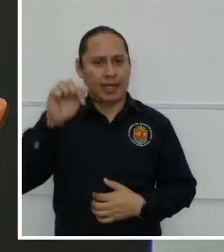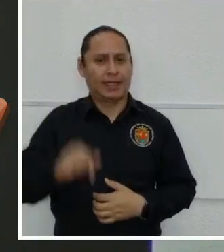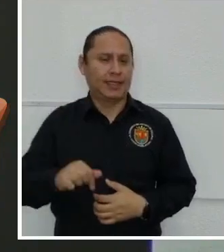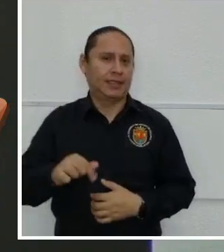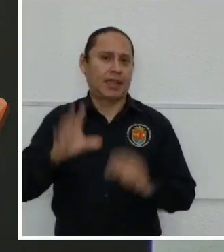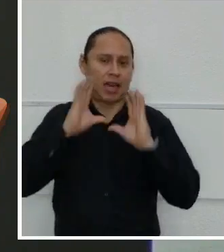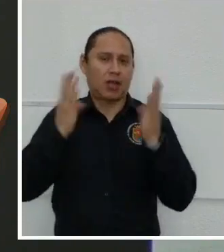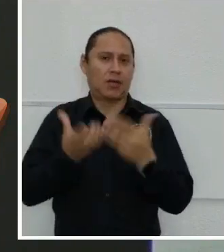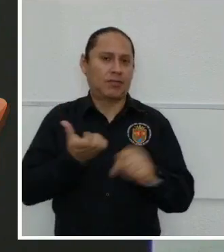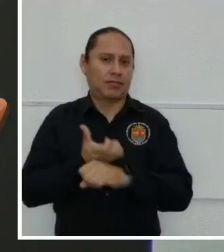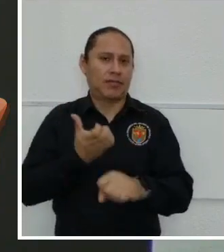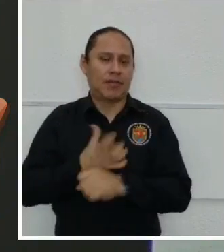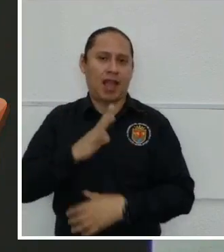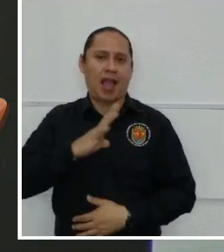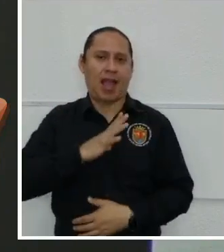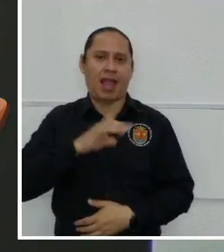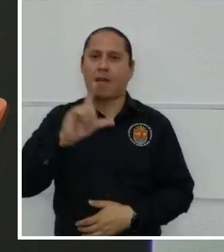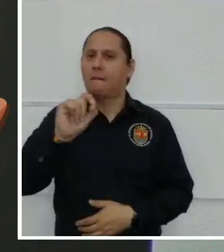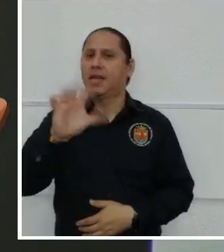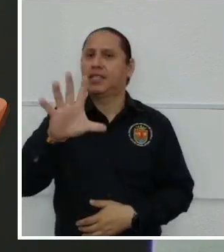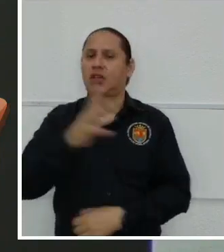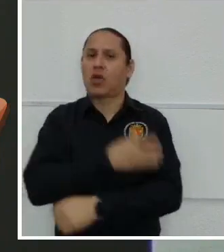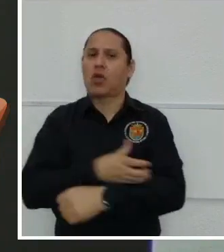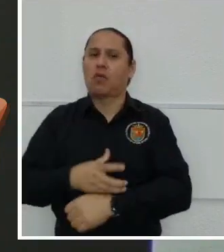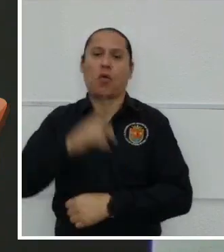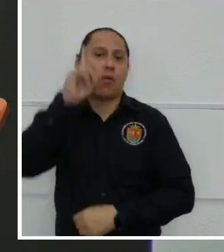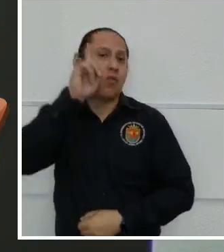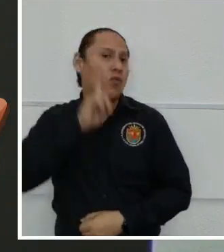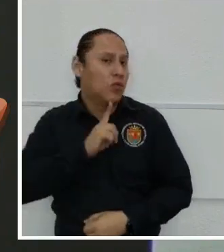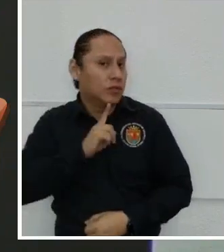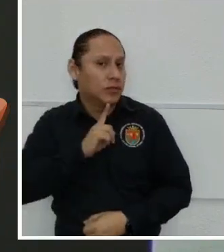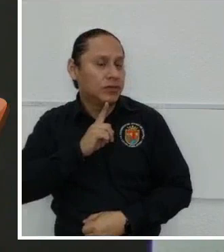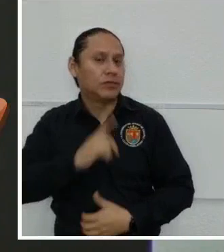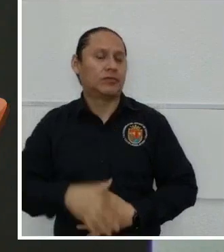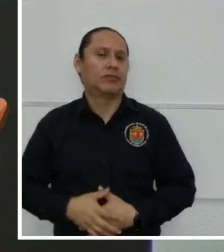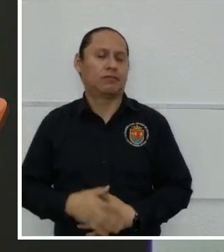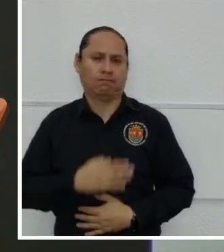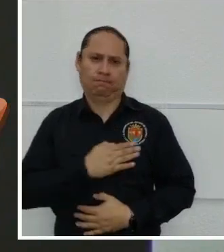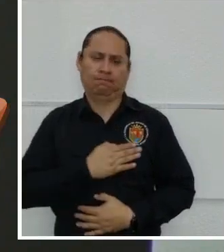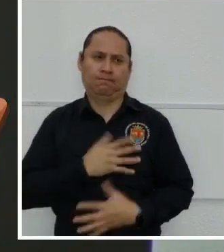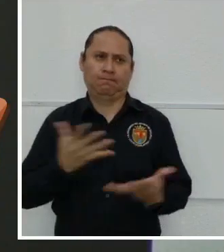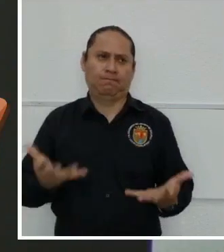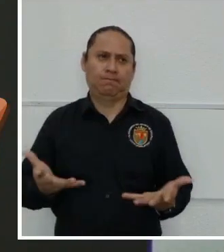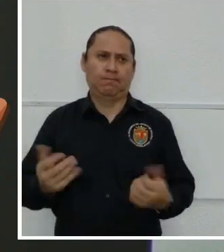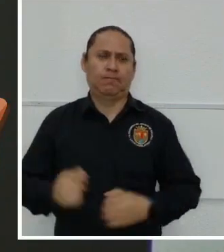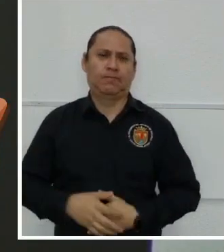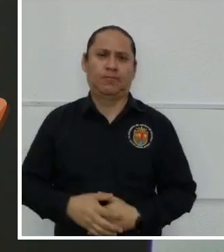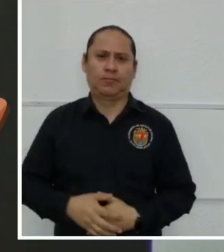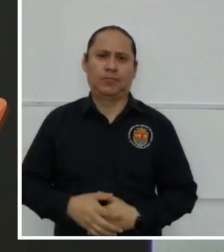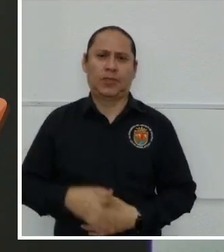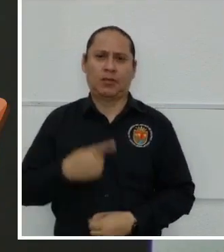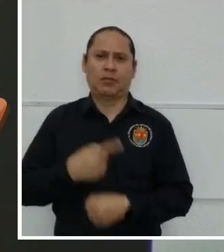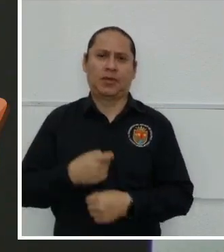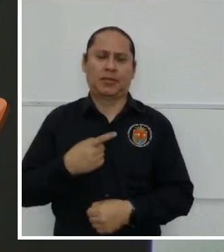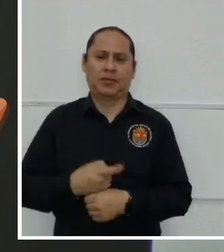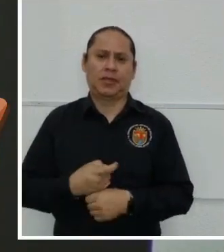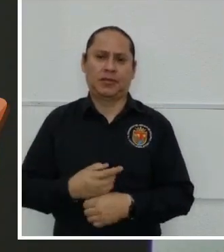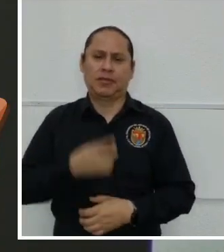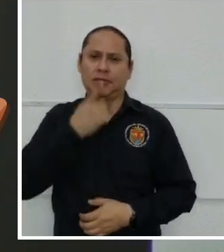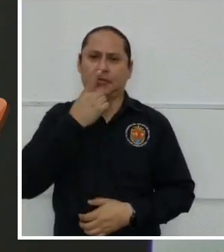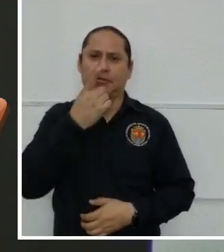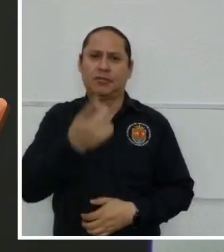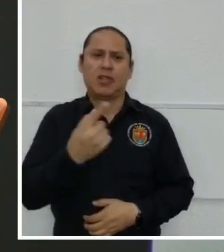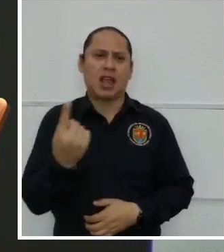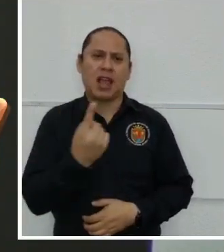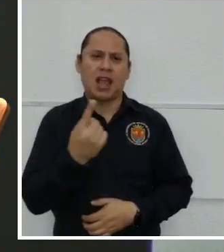Congreso existen 25 compañeras y yo le decía yo, bueno, lo primero que van a decir, bueno, ¿qué